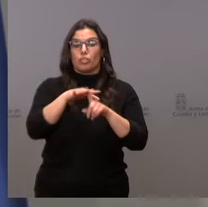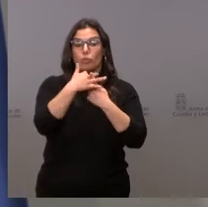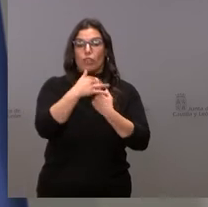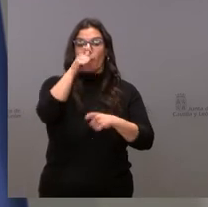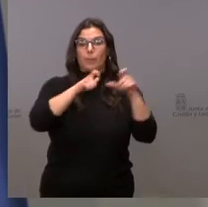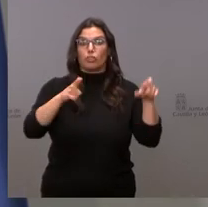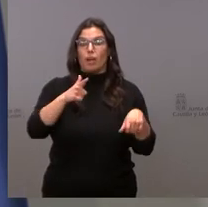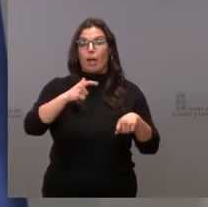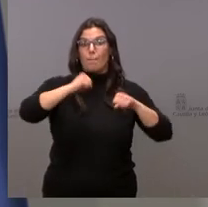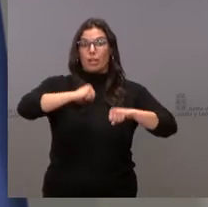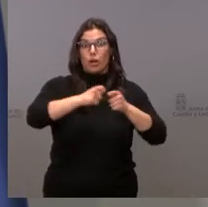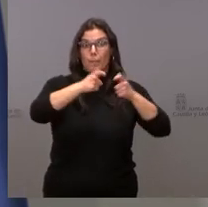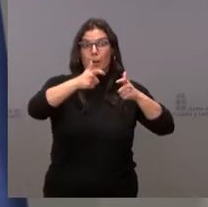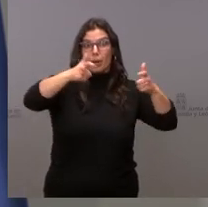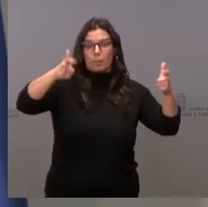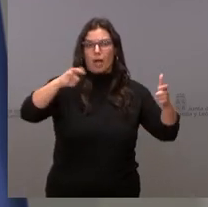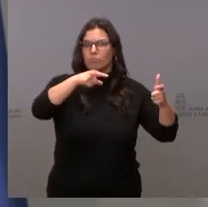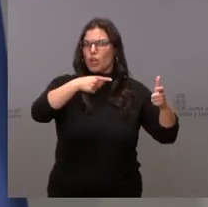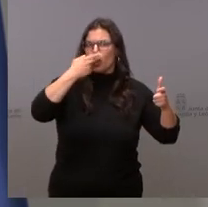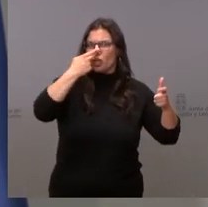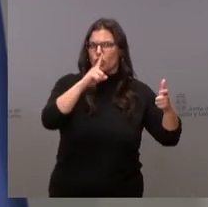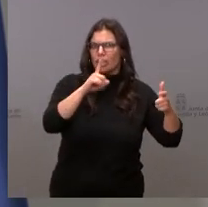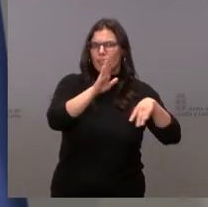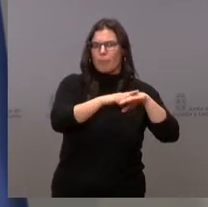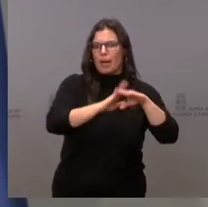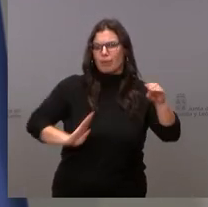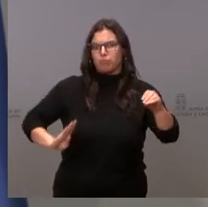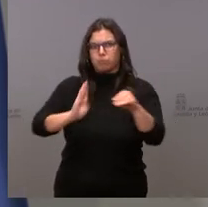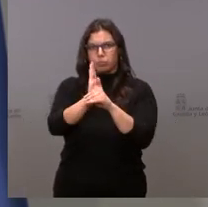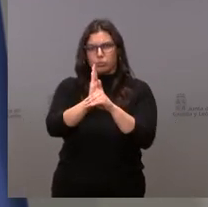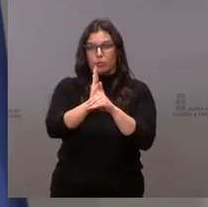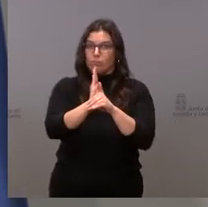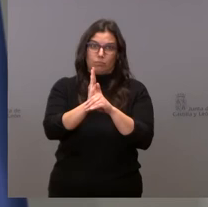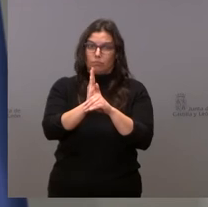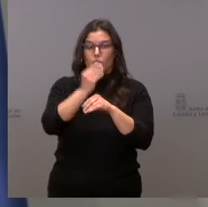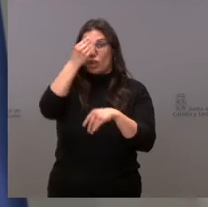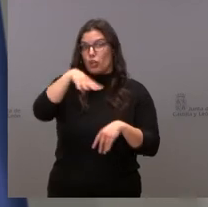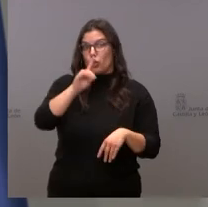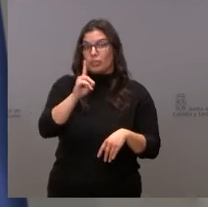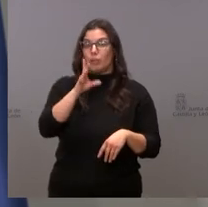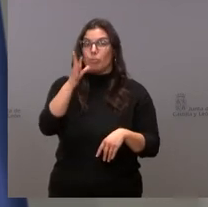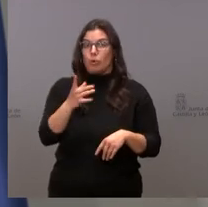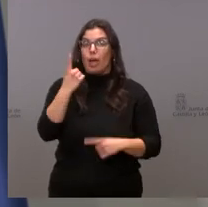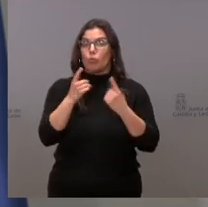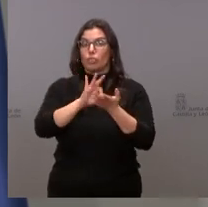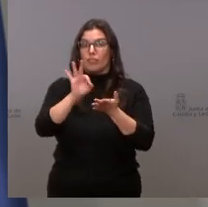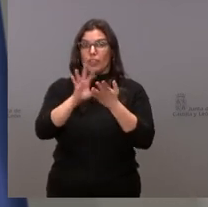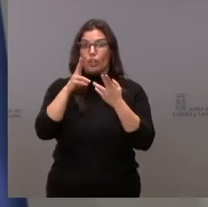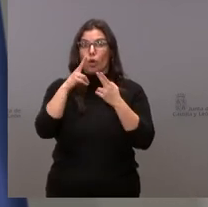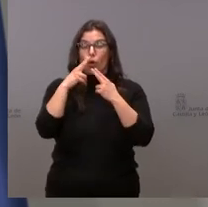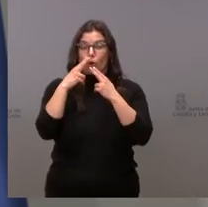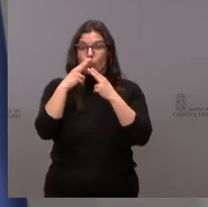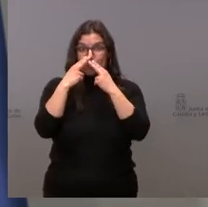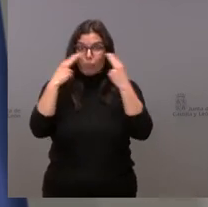el sistema de financiación autonómica especialmente para determinados servicios públicos el envejecimiento tiene un impacto muy